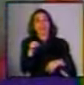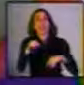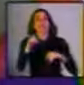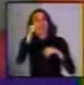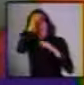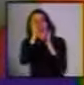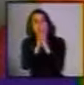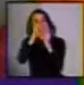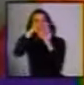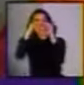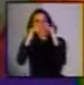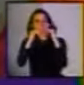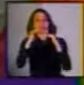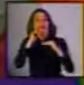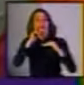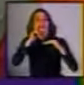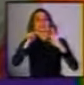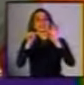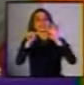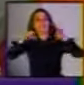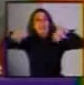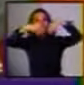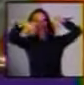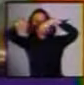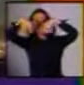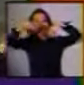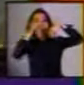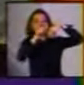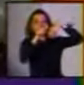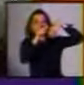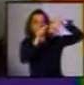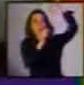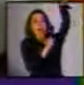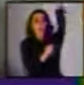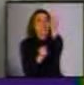una de las seis campanas de la catedral. Está ubicada en la Torre Sur y se cayó para el terremoto del 2010.